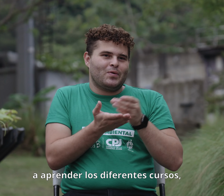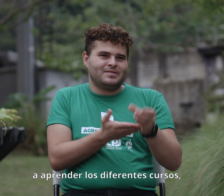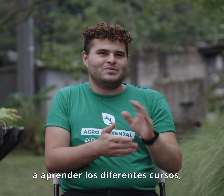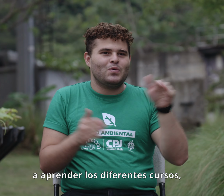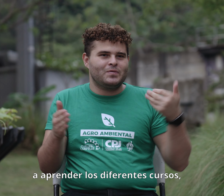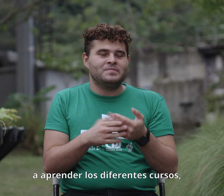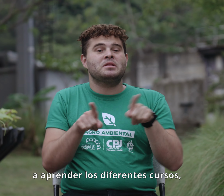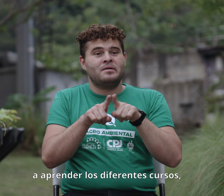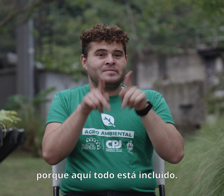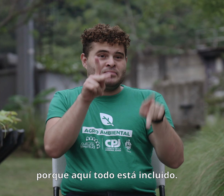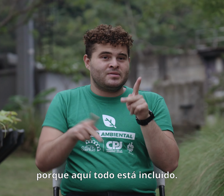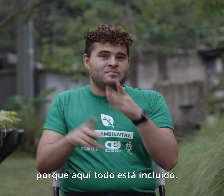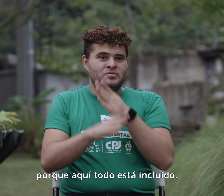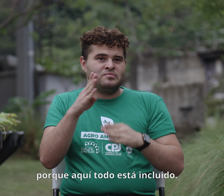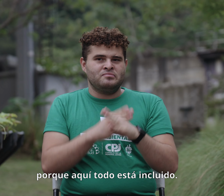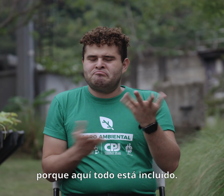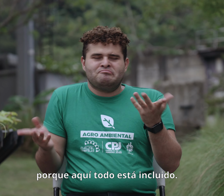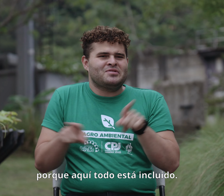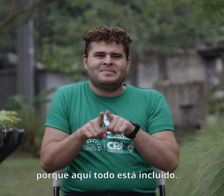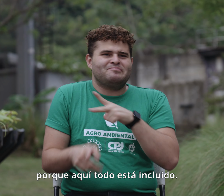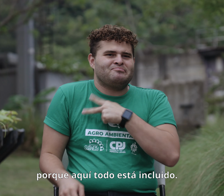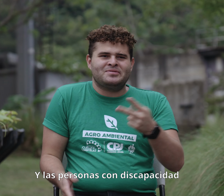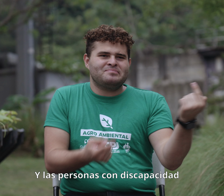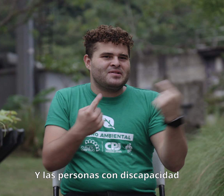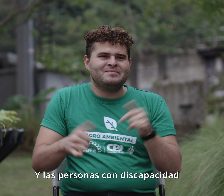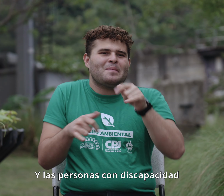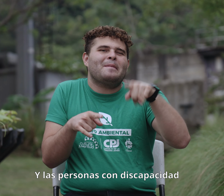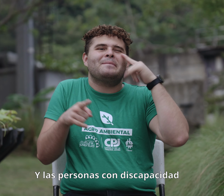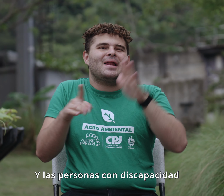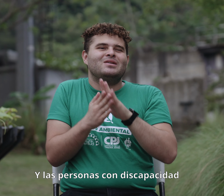venir a aprender los diferentes cursos, porque aquí todo está incluido.